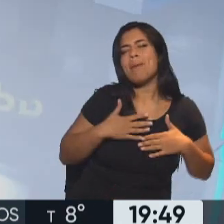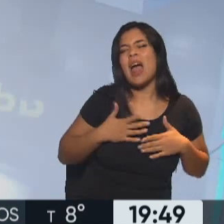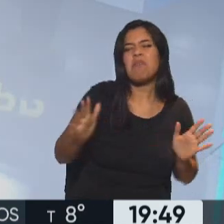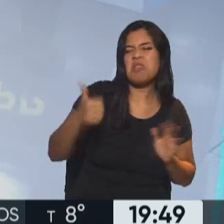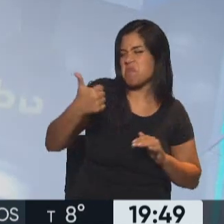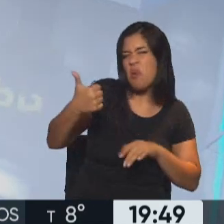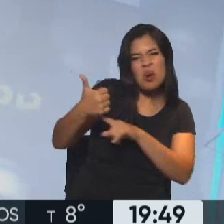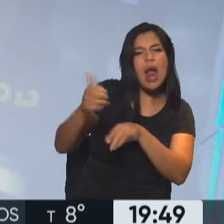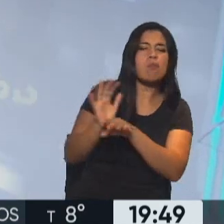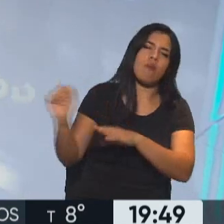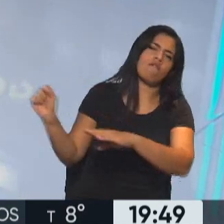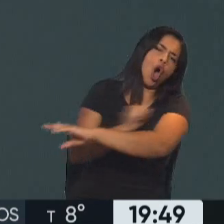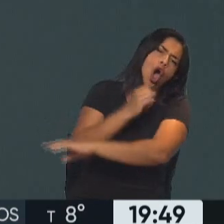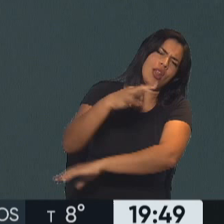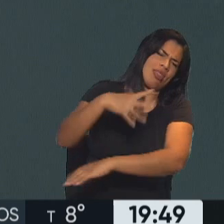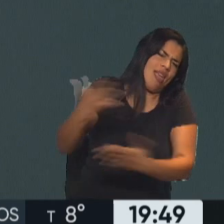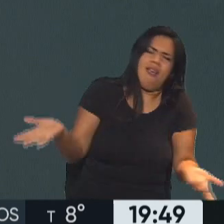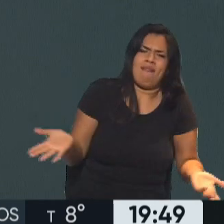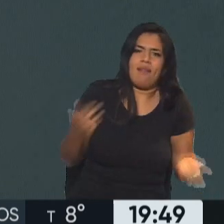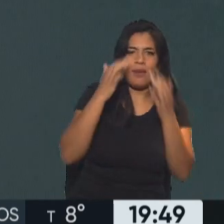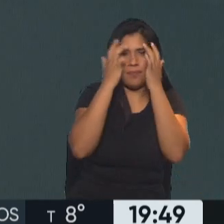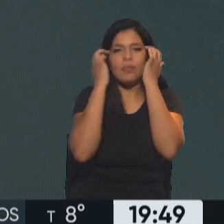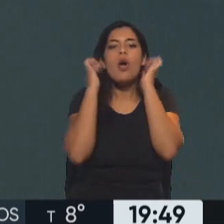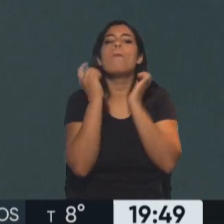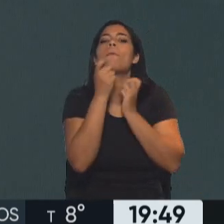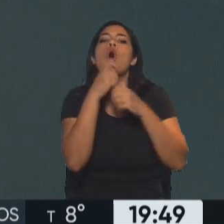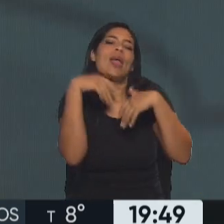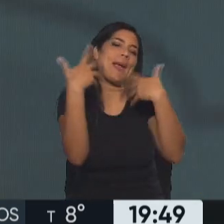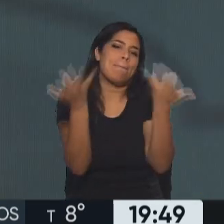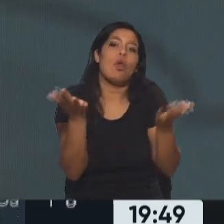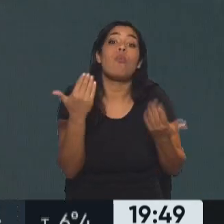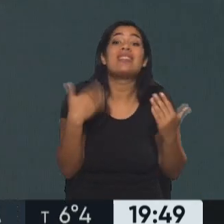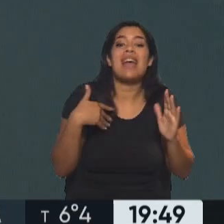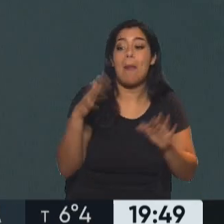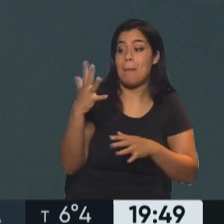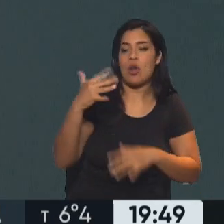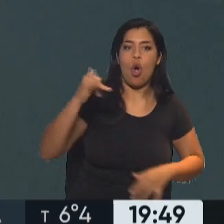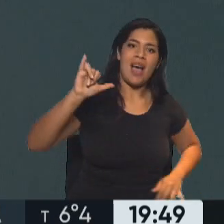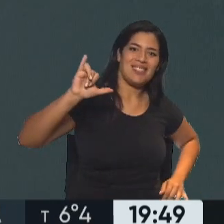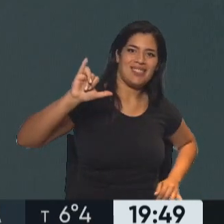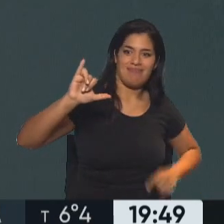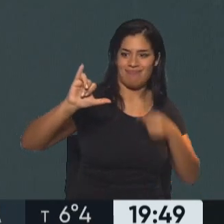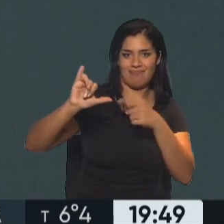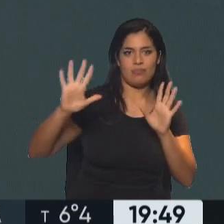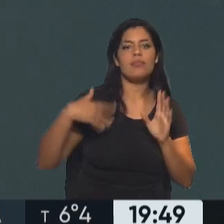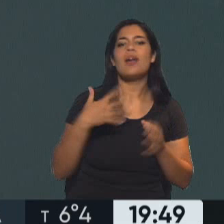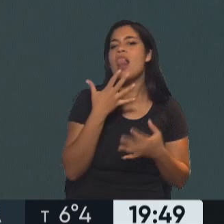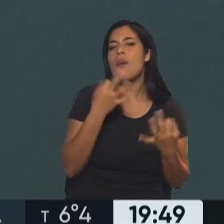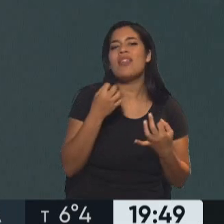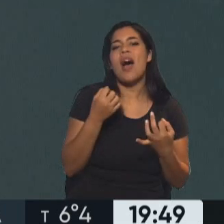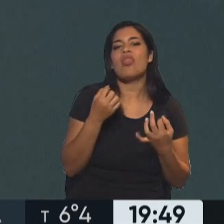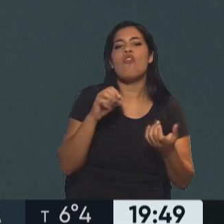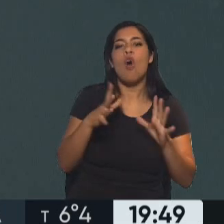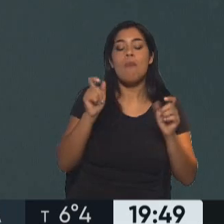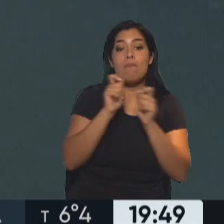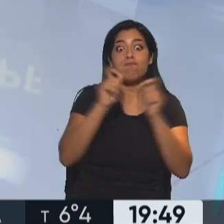puede suplantar al pulgar? Al pulgar con la mano así, con un emoji. Es verdad que las reacciones son estas, son limitadas. ¿Sí?